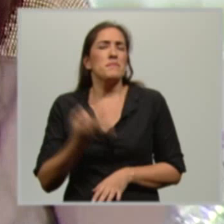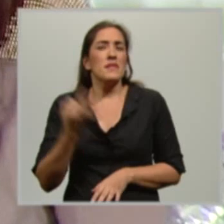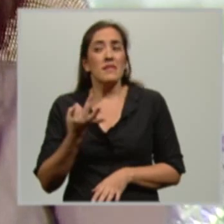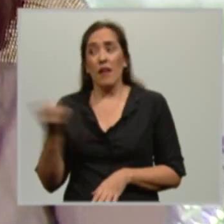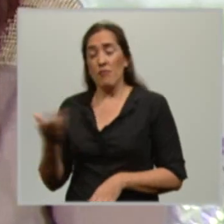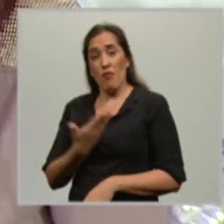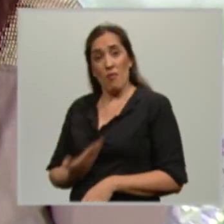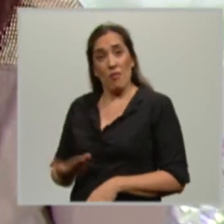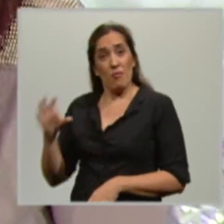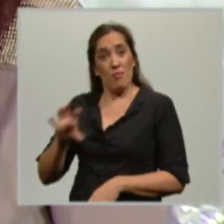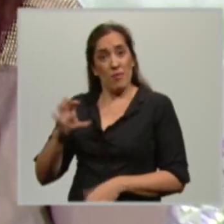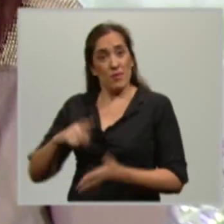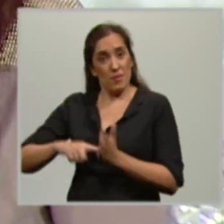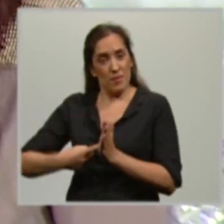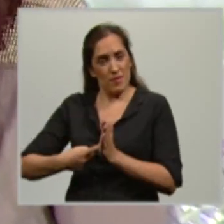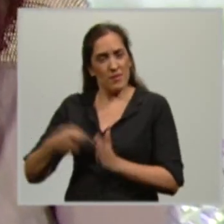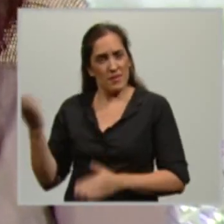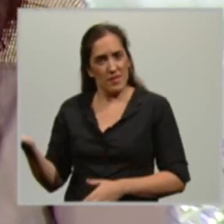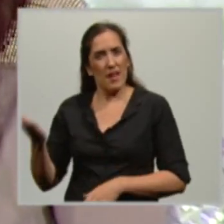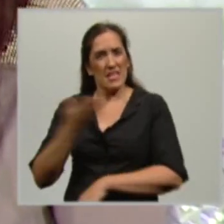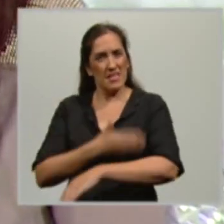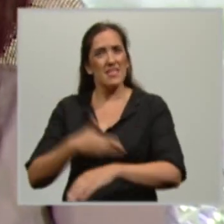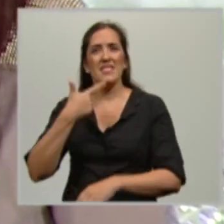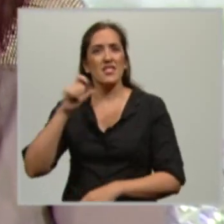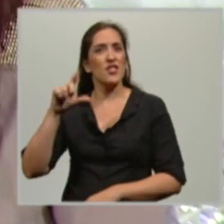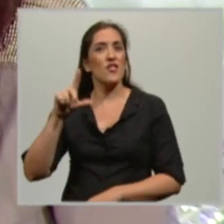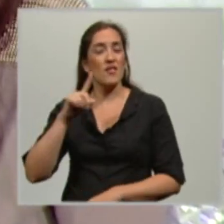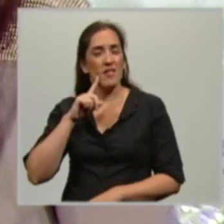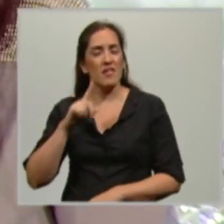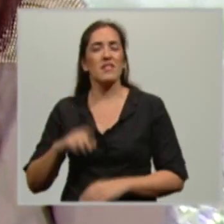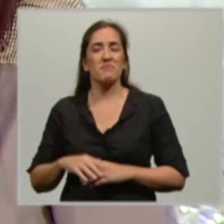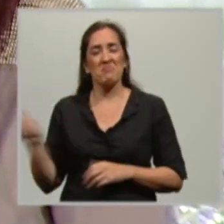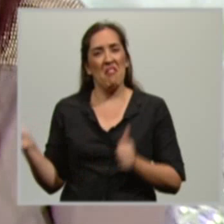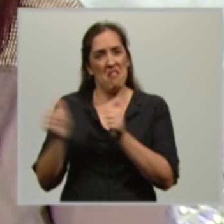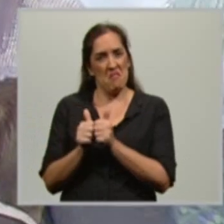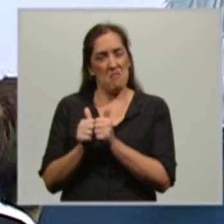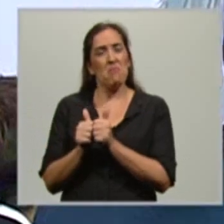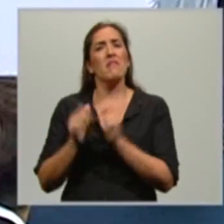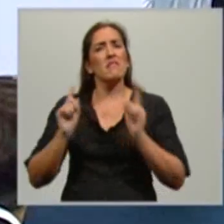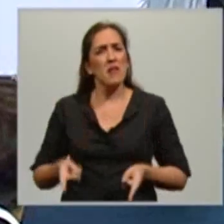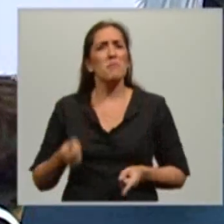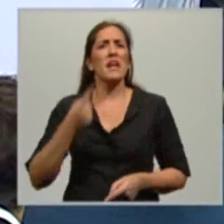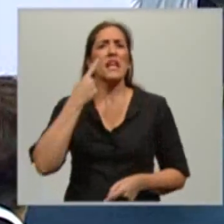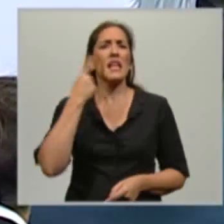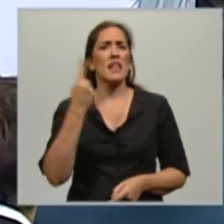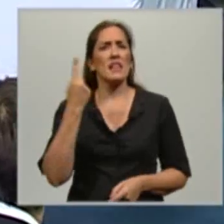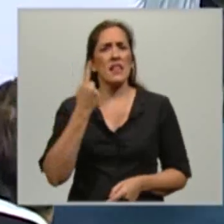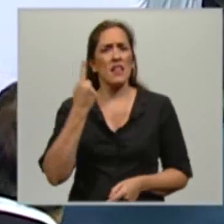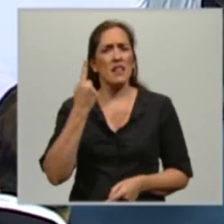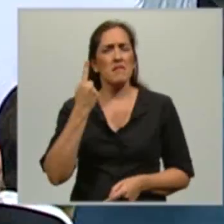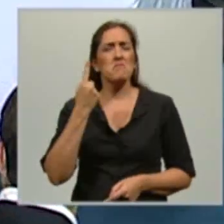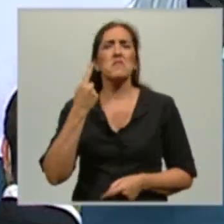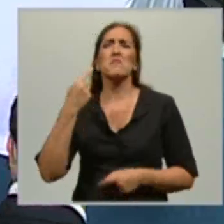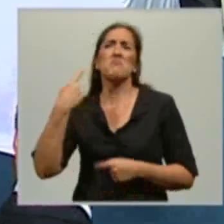gobernador de la provincia de Buenos Aires, Daniel Scioli, que hoy me acompaña, también a intendentes de